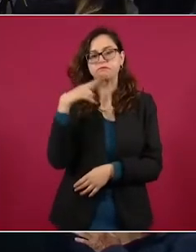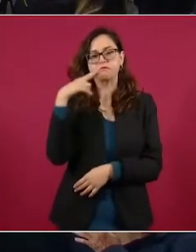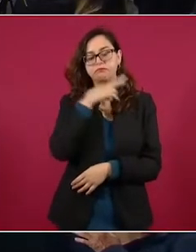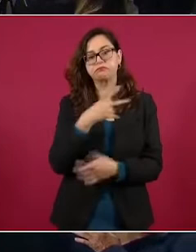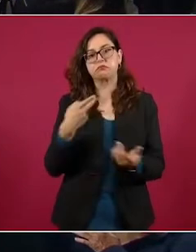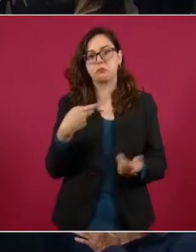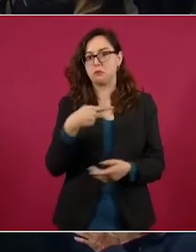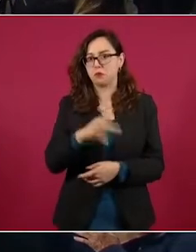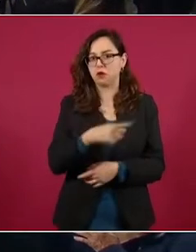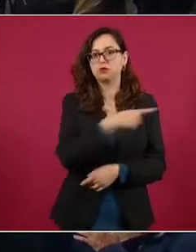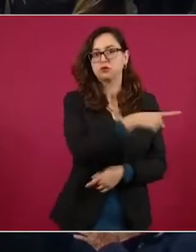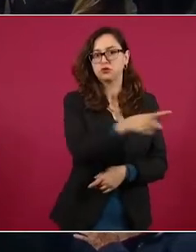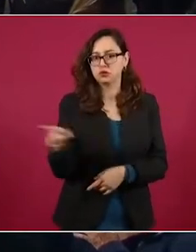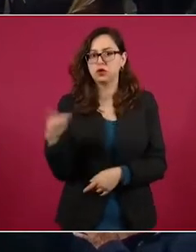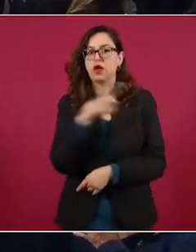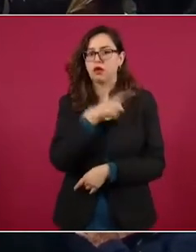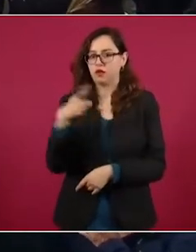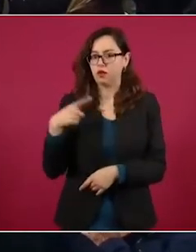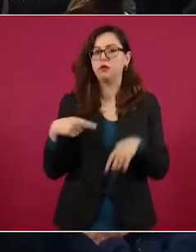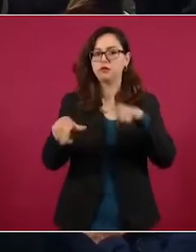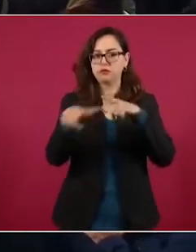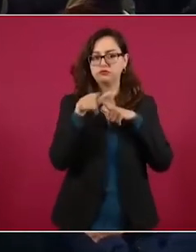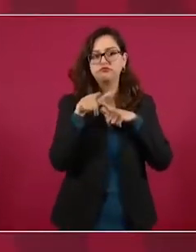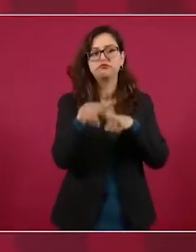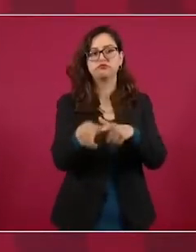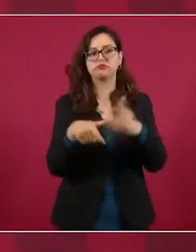procesos que deben de continuarse,